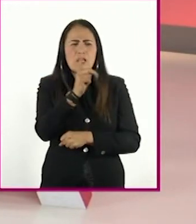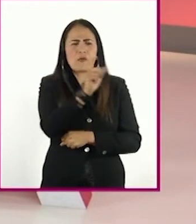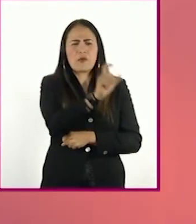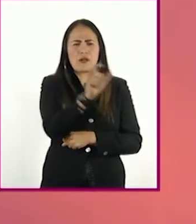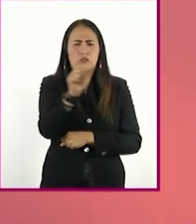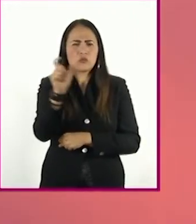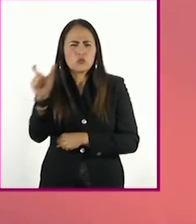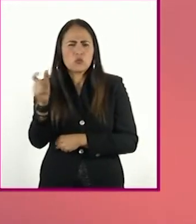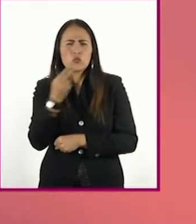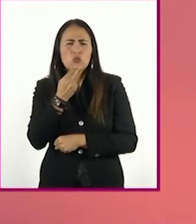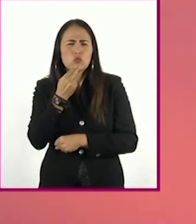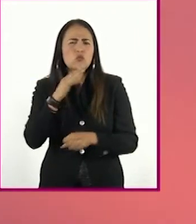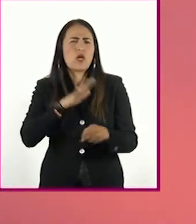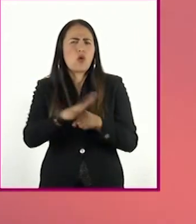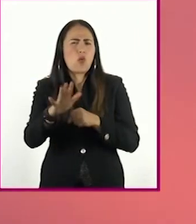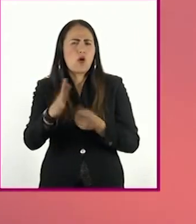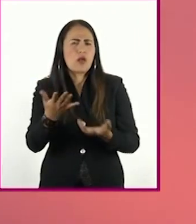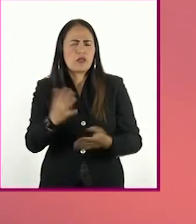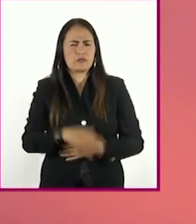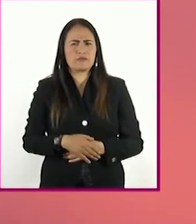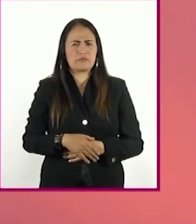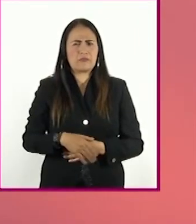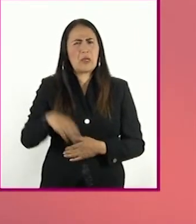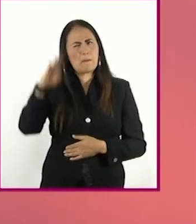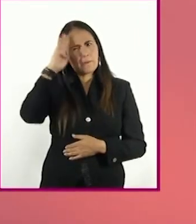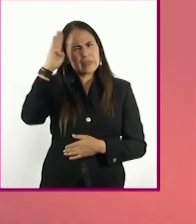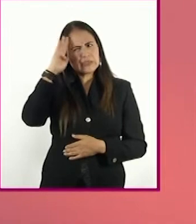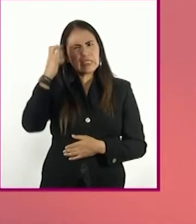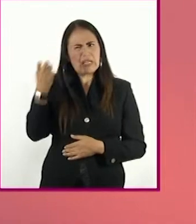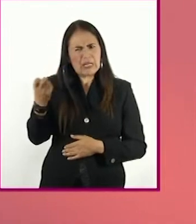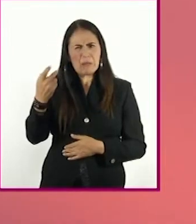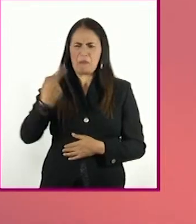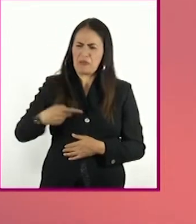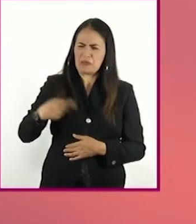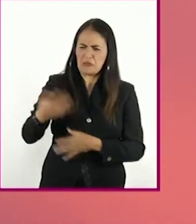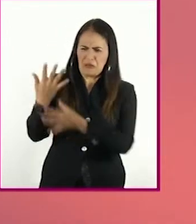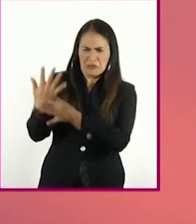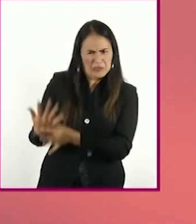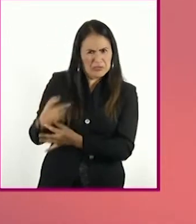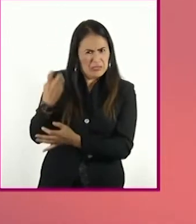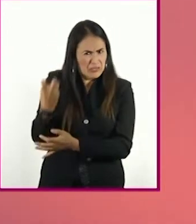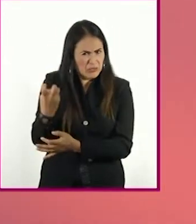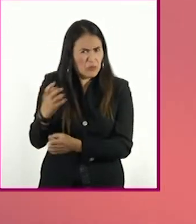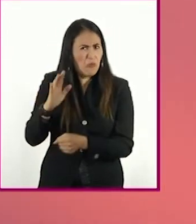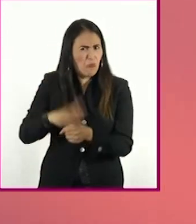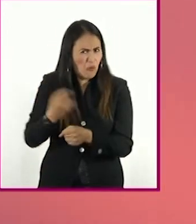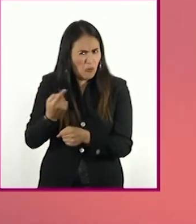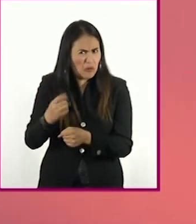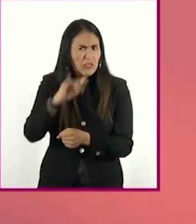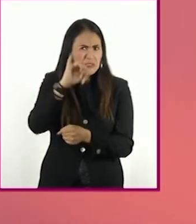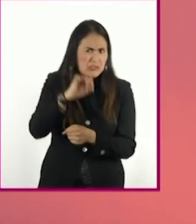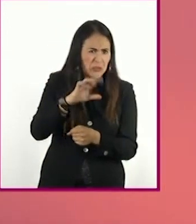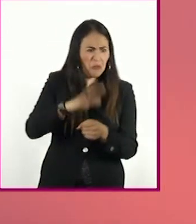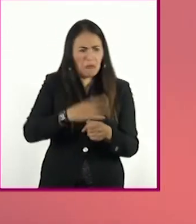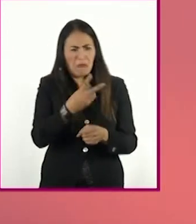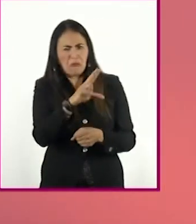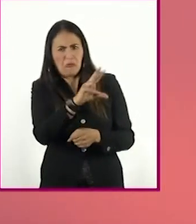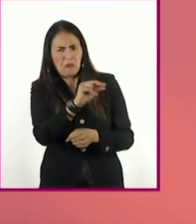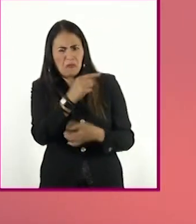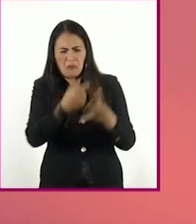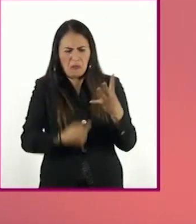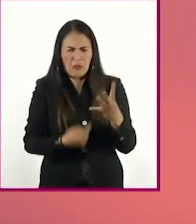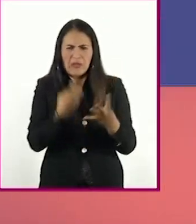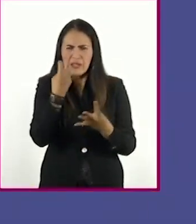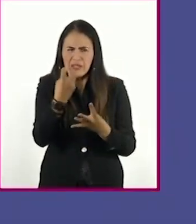del texto. Pensar, ¿por qué cita este autor? ¿Por qué está de acuerdo con este otro? ¿Por qué niega de este